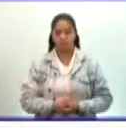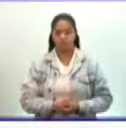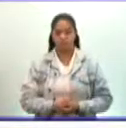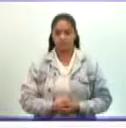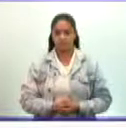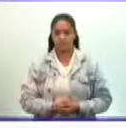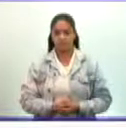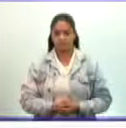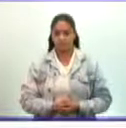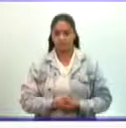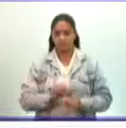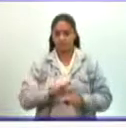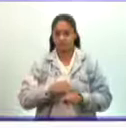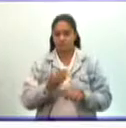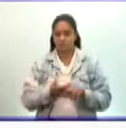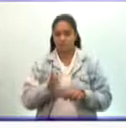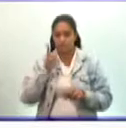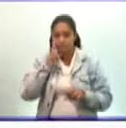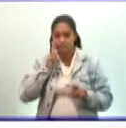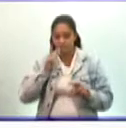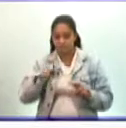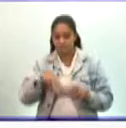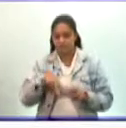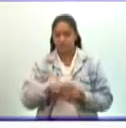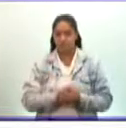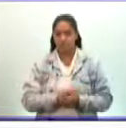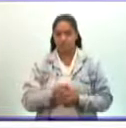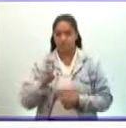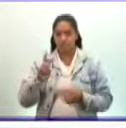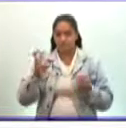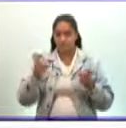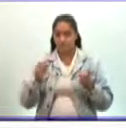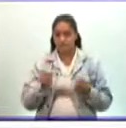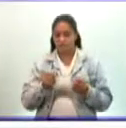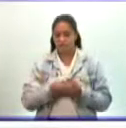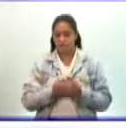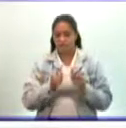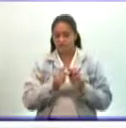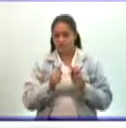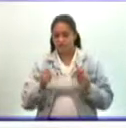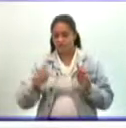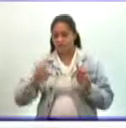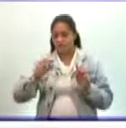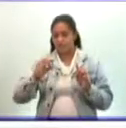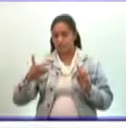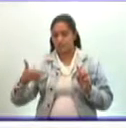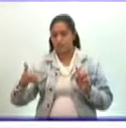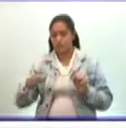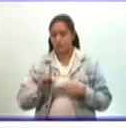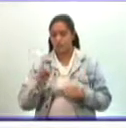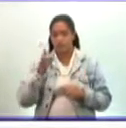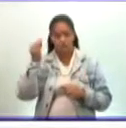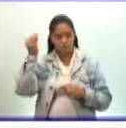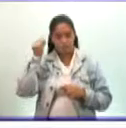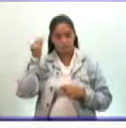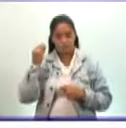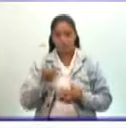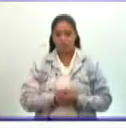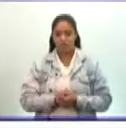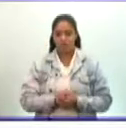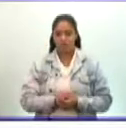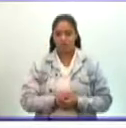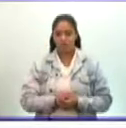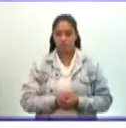y después vamos a hallar el valor del segmento OD, que es el que no conocemos, el